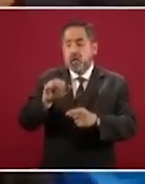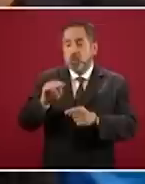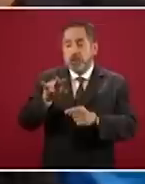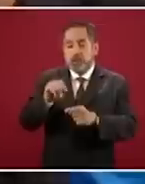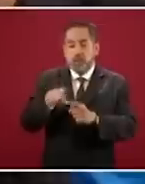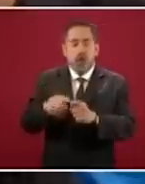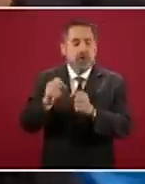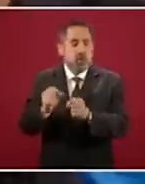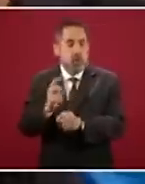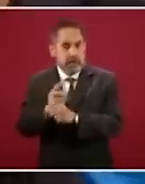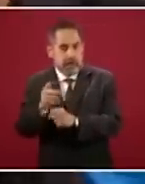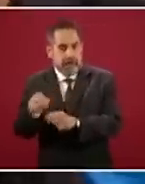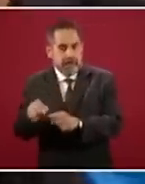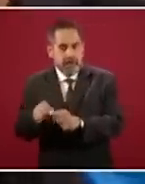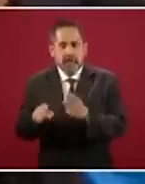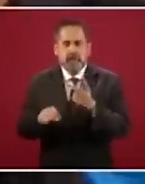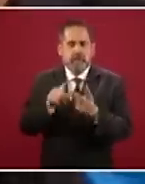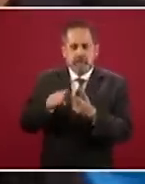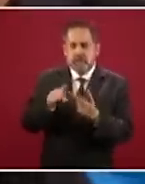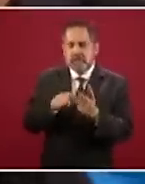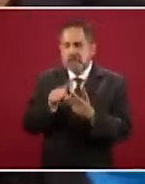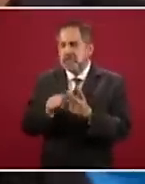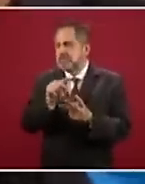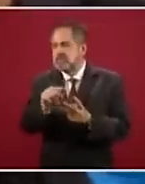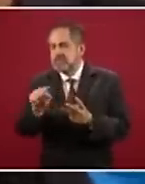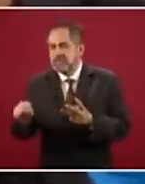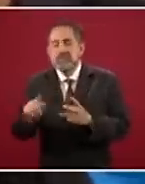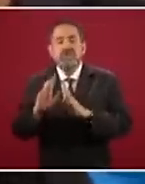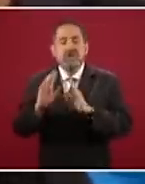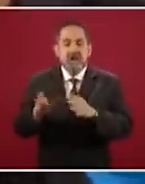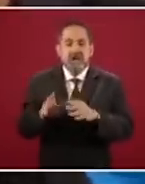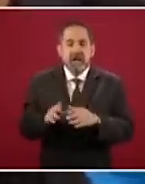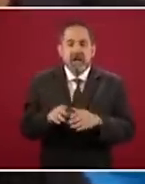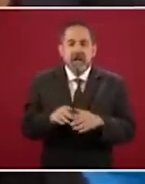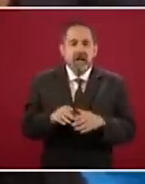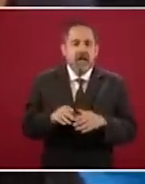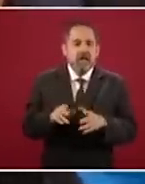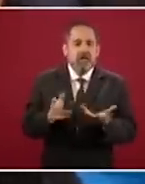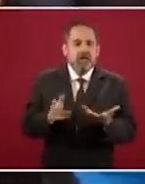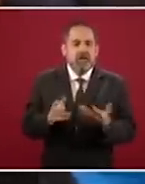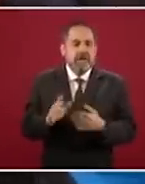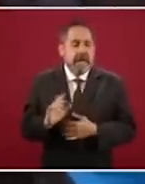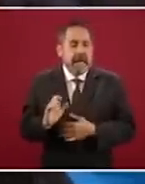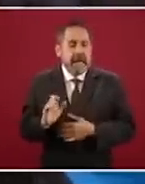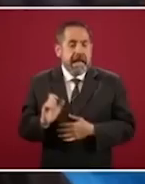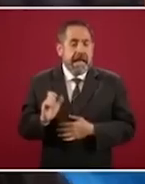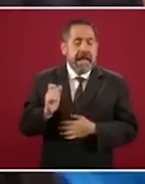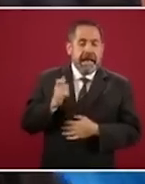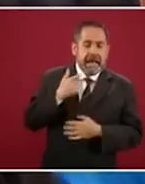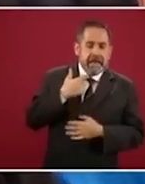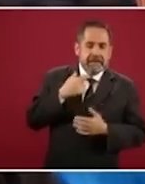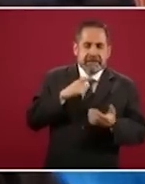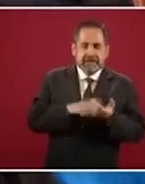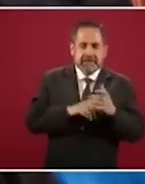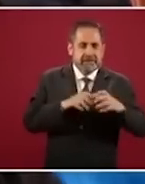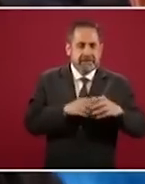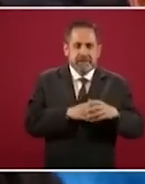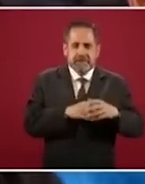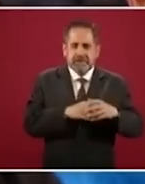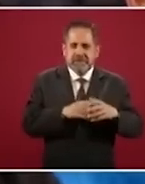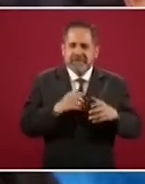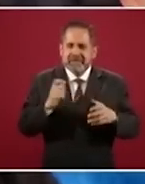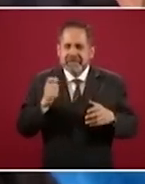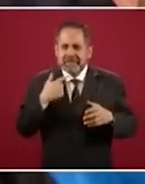en Seguridad Pública y en otras dependencias se han logrado colar muchos expadrecistas. Ya no… ¿Ex